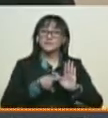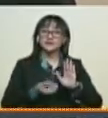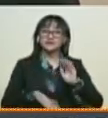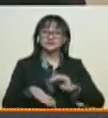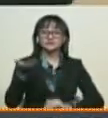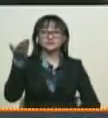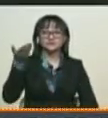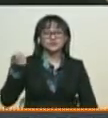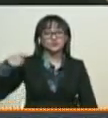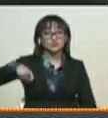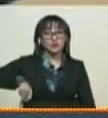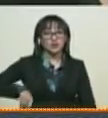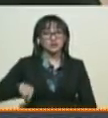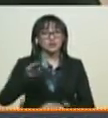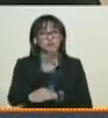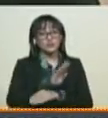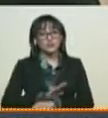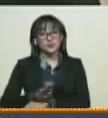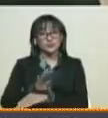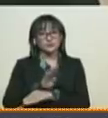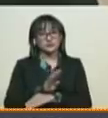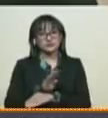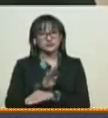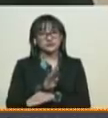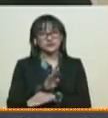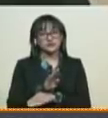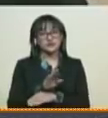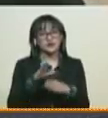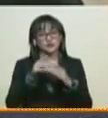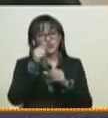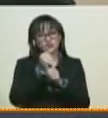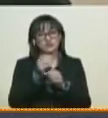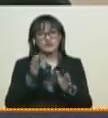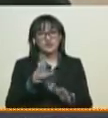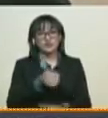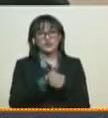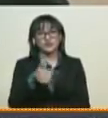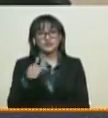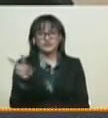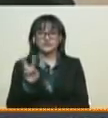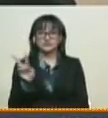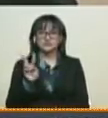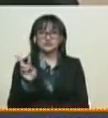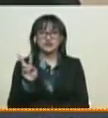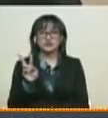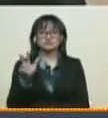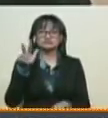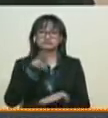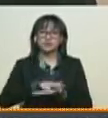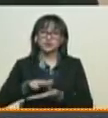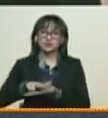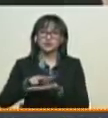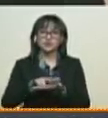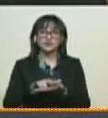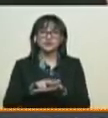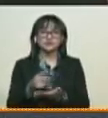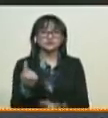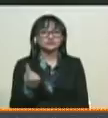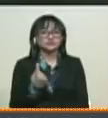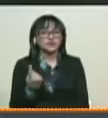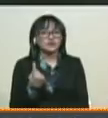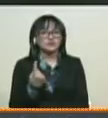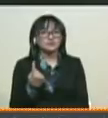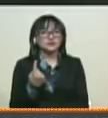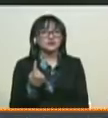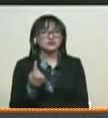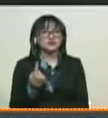incremento salarial y proteger a la clase trabajadora venezolana, estamos aprobando solamente